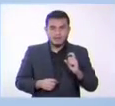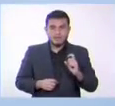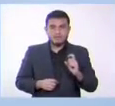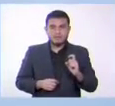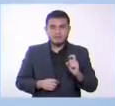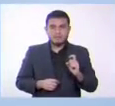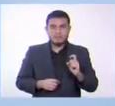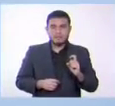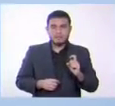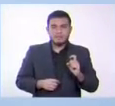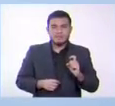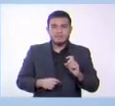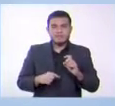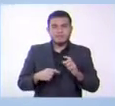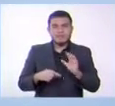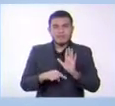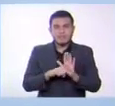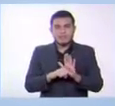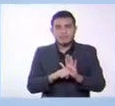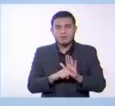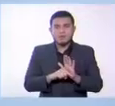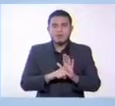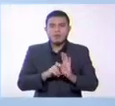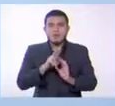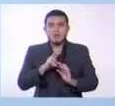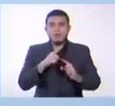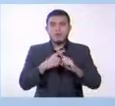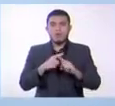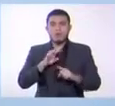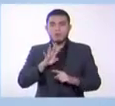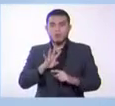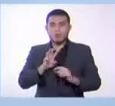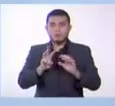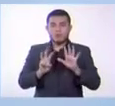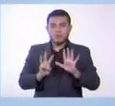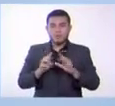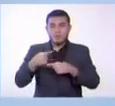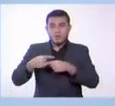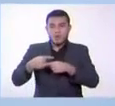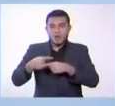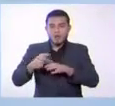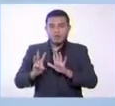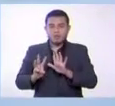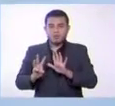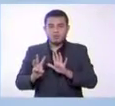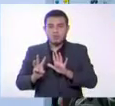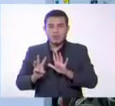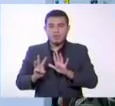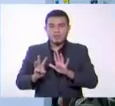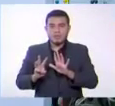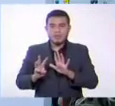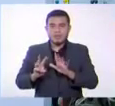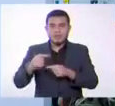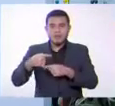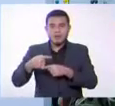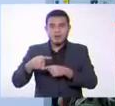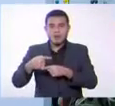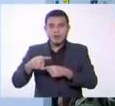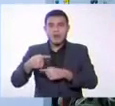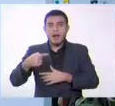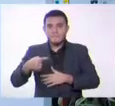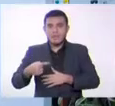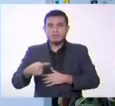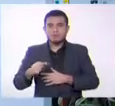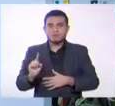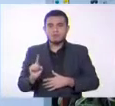será negativo y 2 por 4 es 8 y todo es igual a -1.